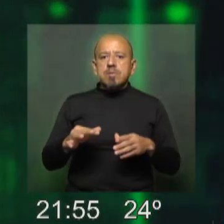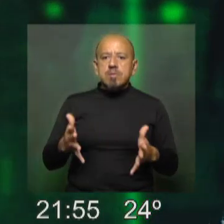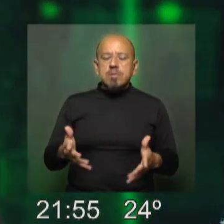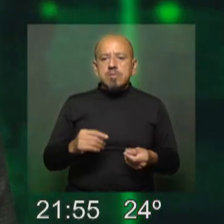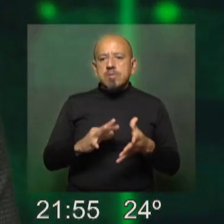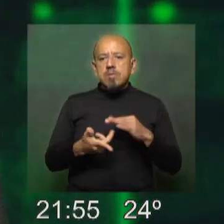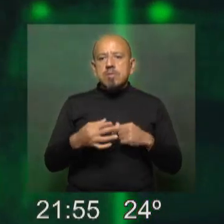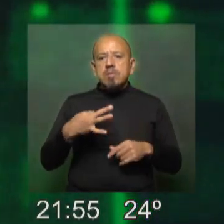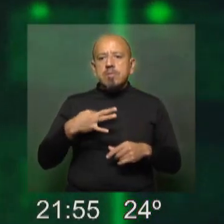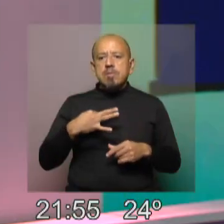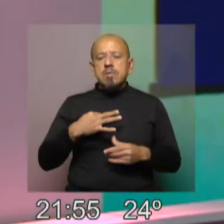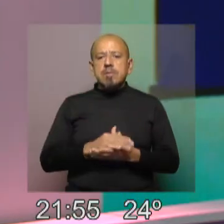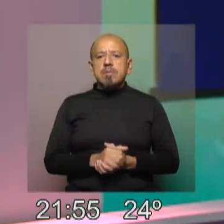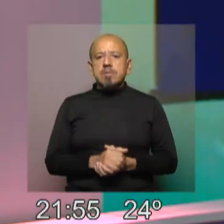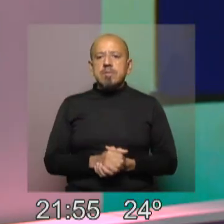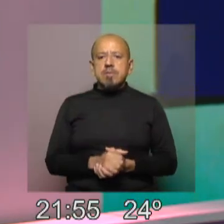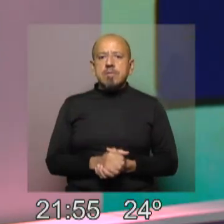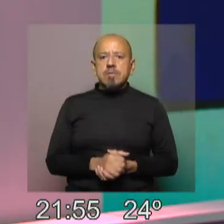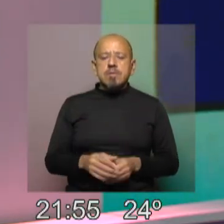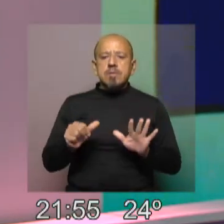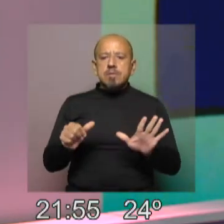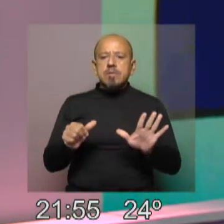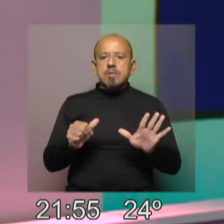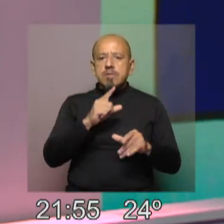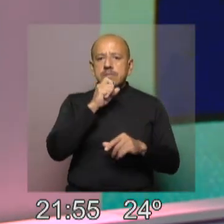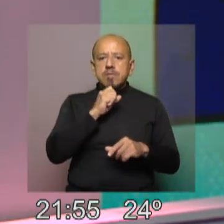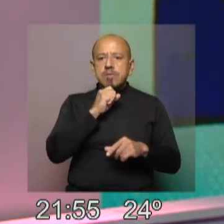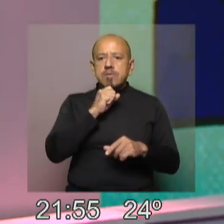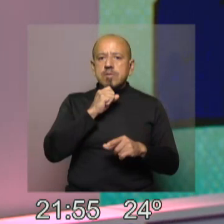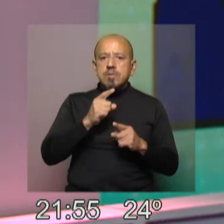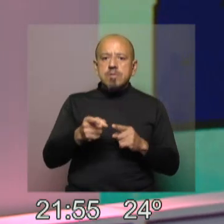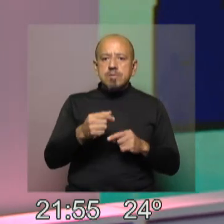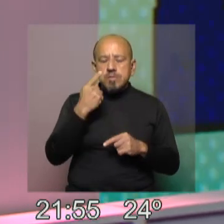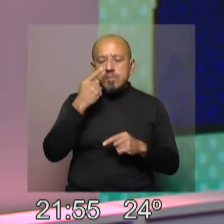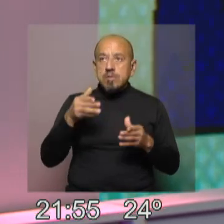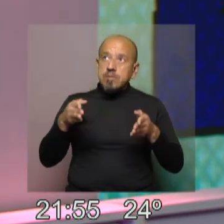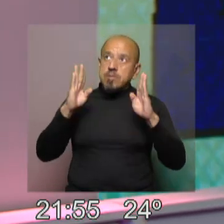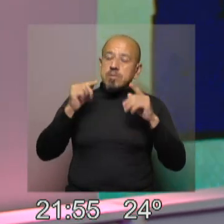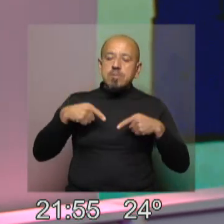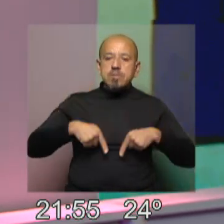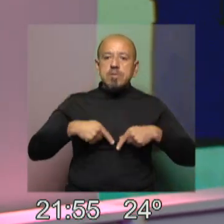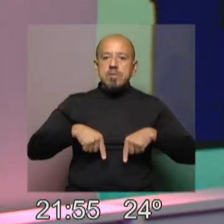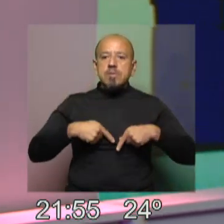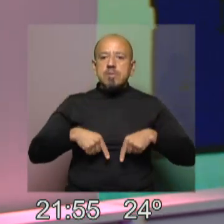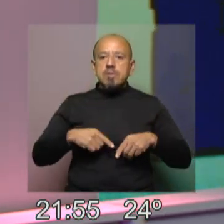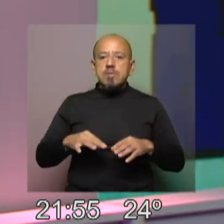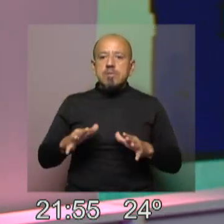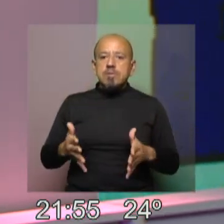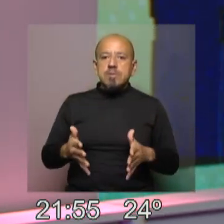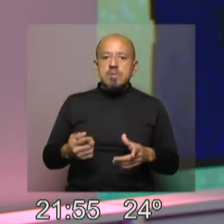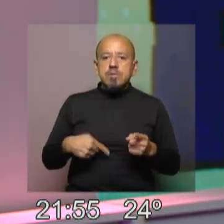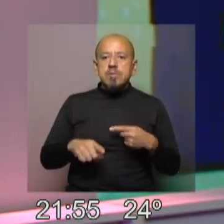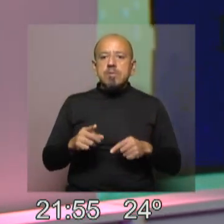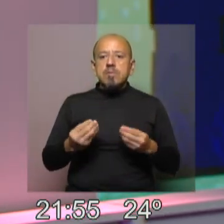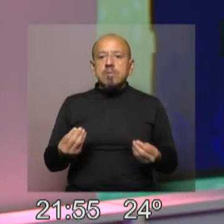forma de vida, efectivamente. Y el 6 de marzo van a estar en el Mirador ahí. Sí. ¿Cómo va a ser los